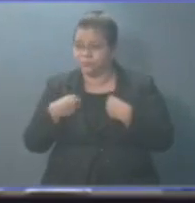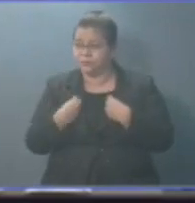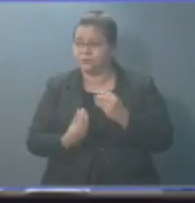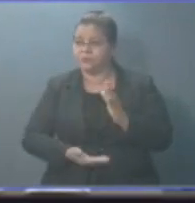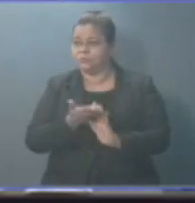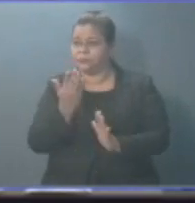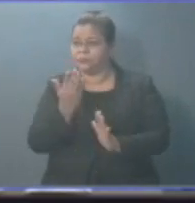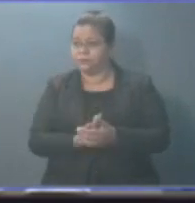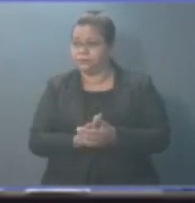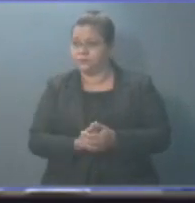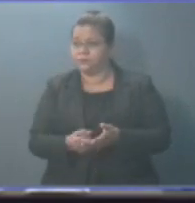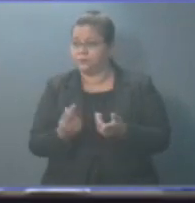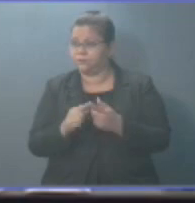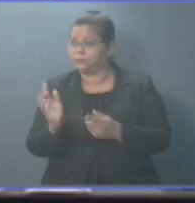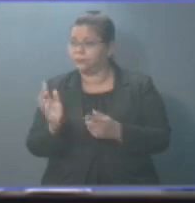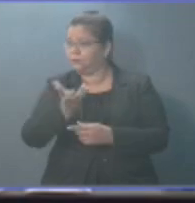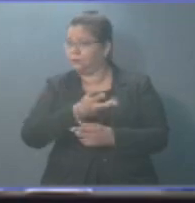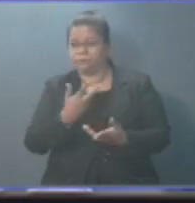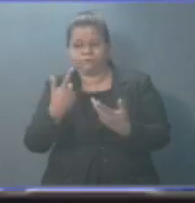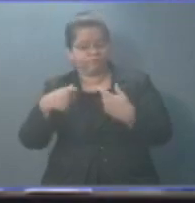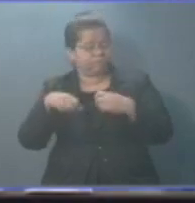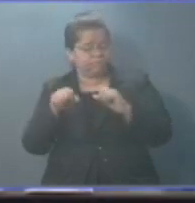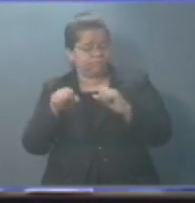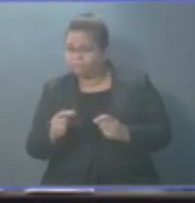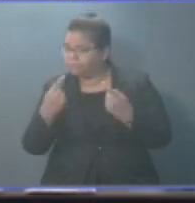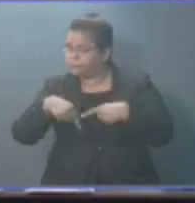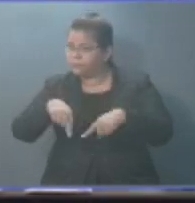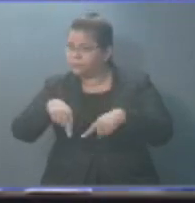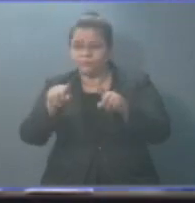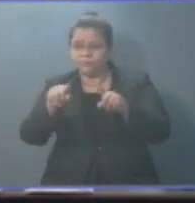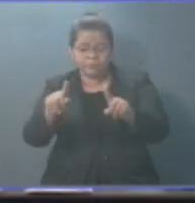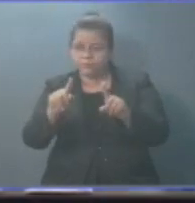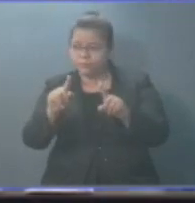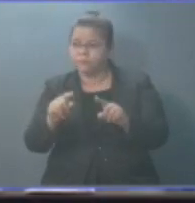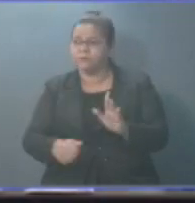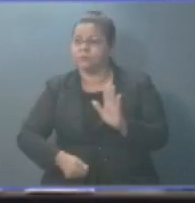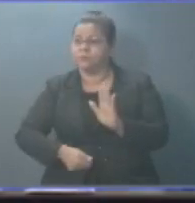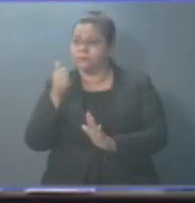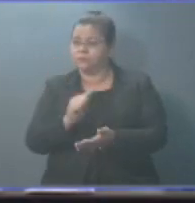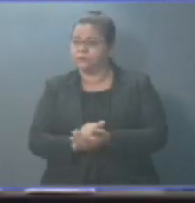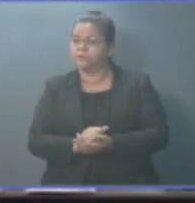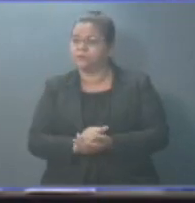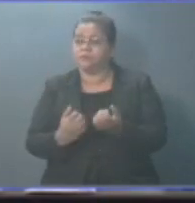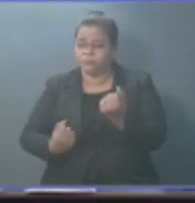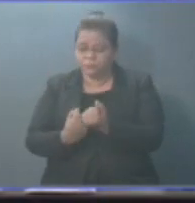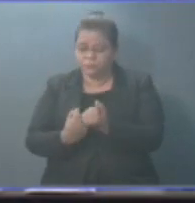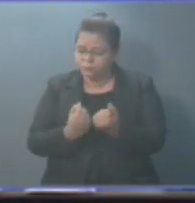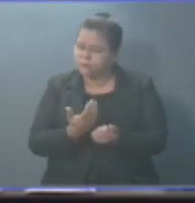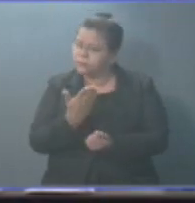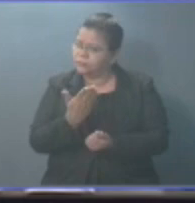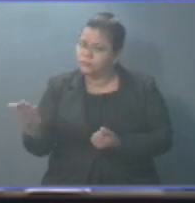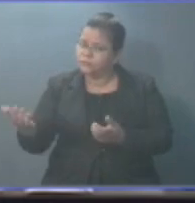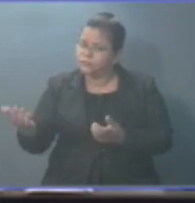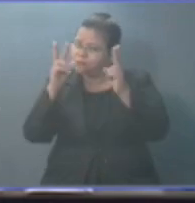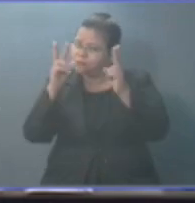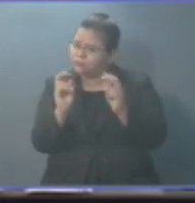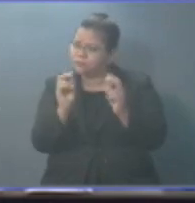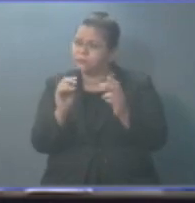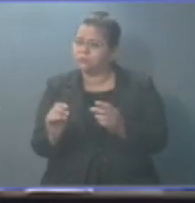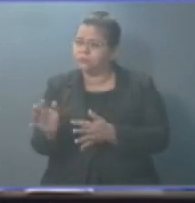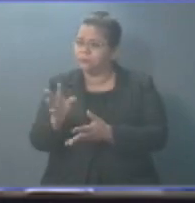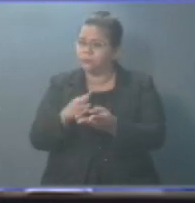está sucediendo. No podemos nosotros seguir respaldando algo que tenga que ver con un tema de